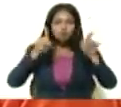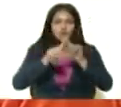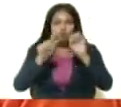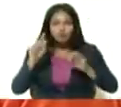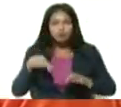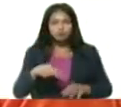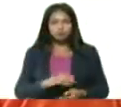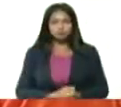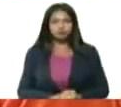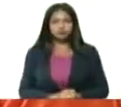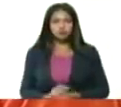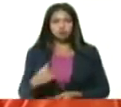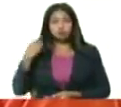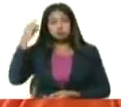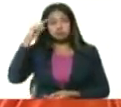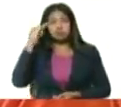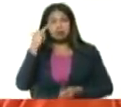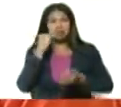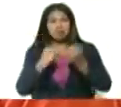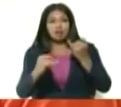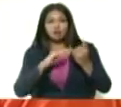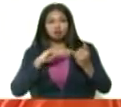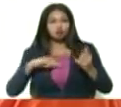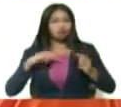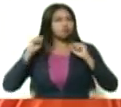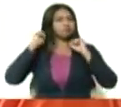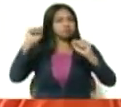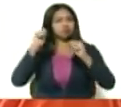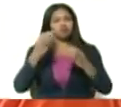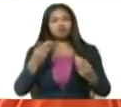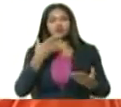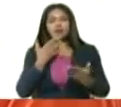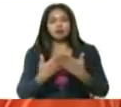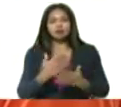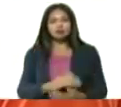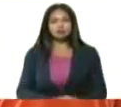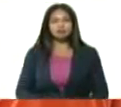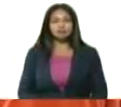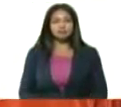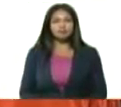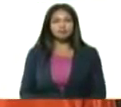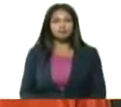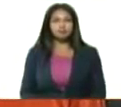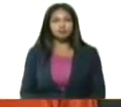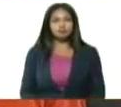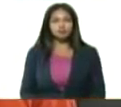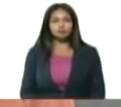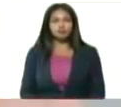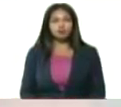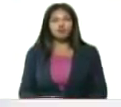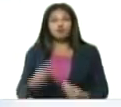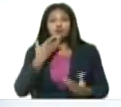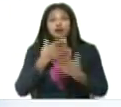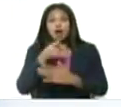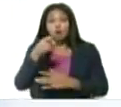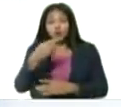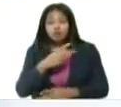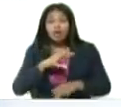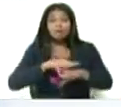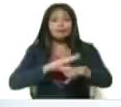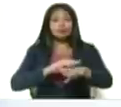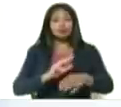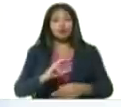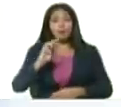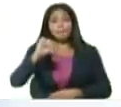Creo que al final vamos a conseguir la victoria. Muchas gracias. Bueno, muchas gracias a usted, doctor Hung Mao.